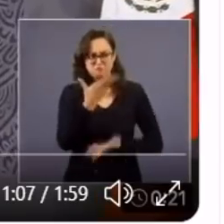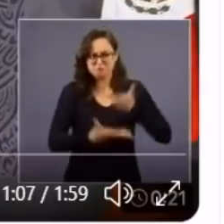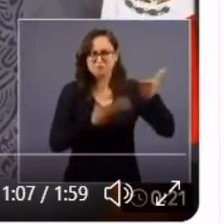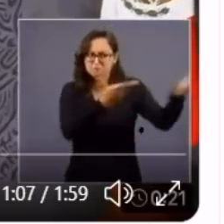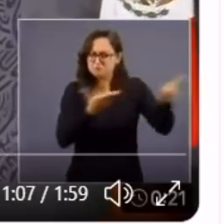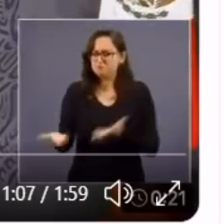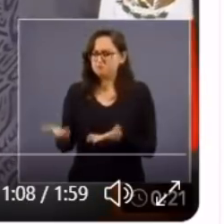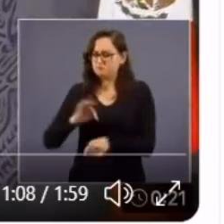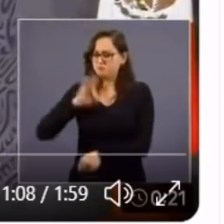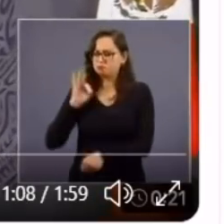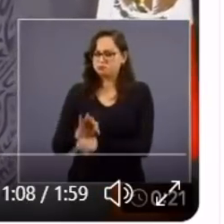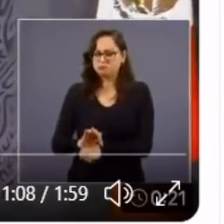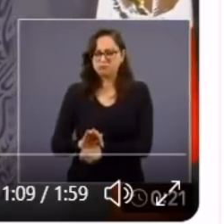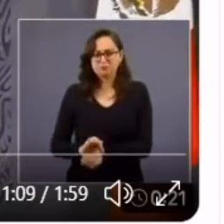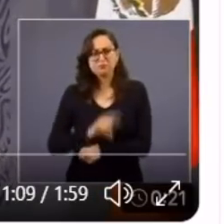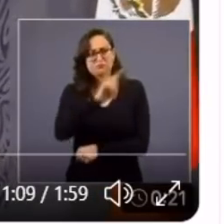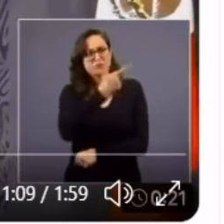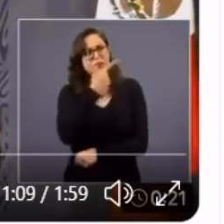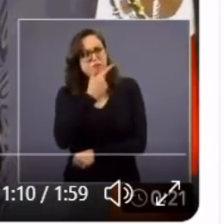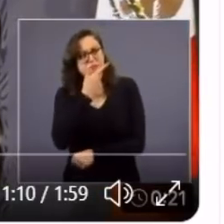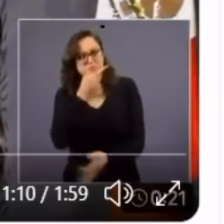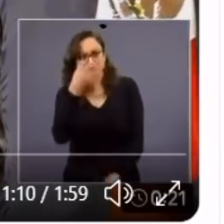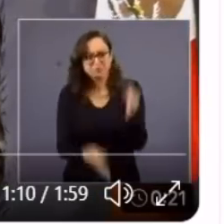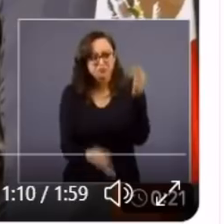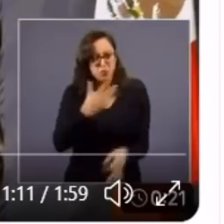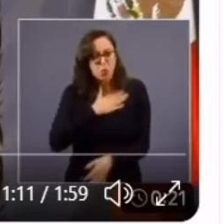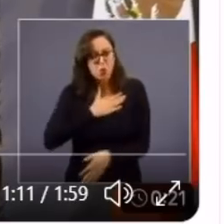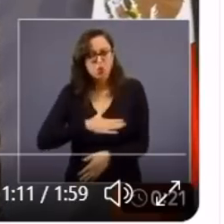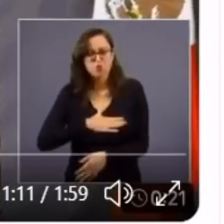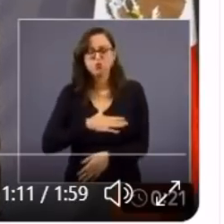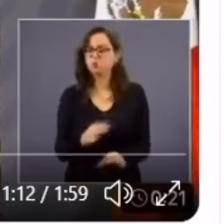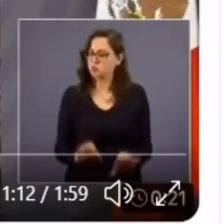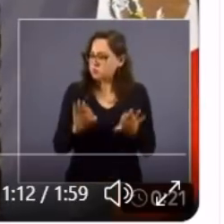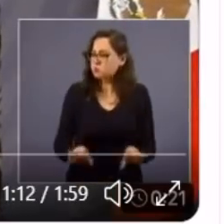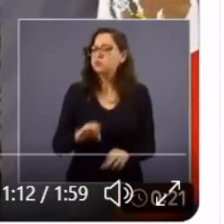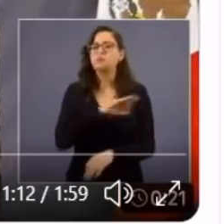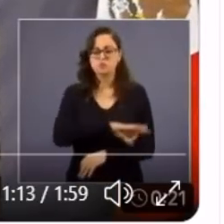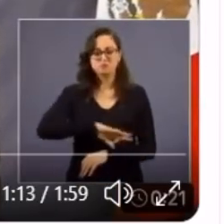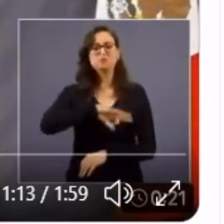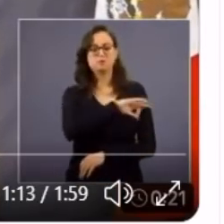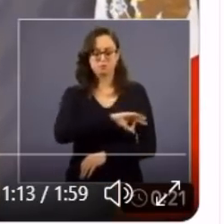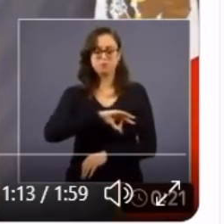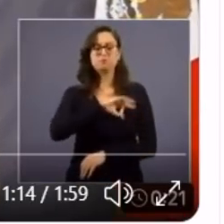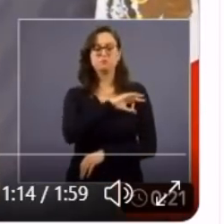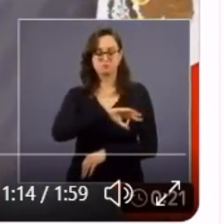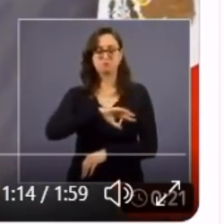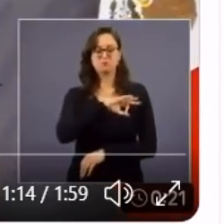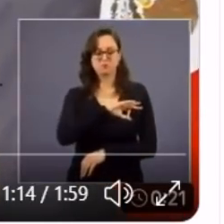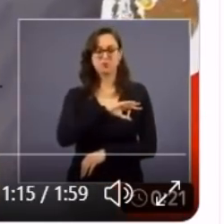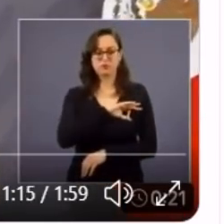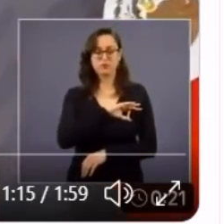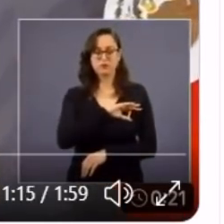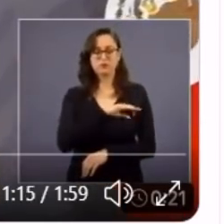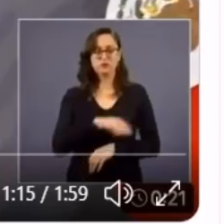felicitamos a la justicia del Reino Unido por la decisión